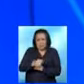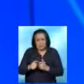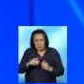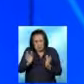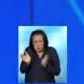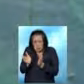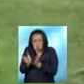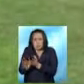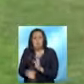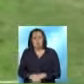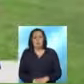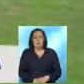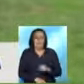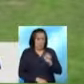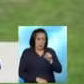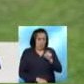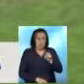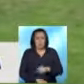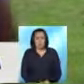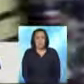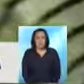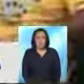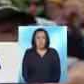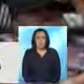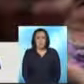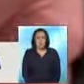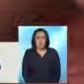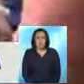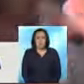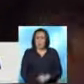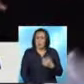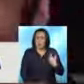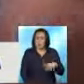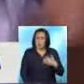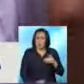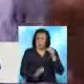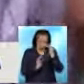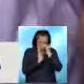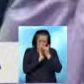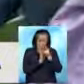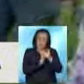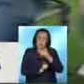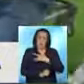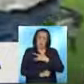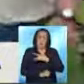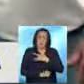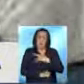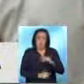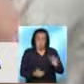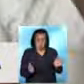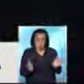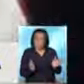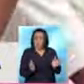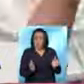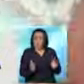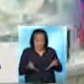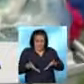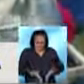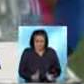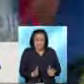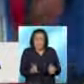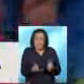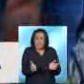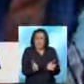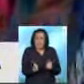imágenes. Esa. Era una imagen conmovedora. Una pequeña de solo días de nacida